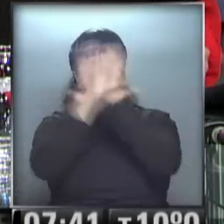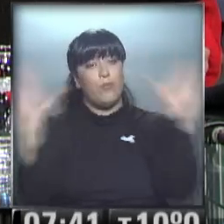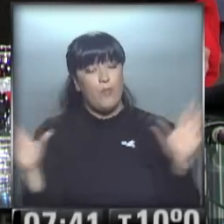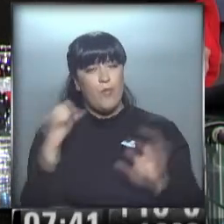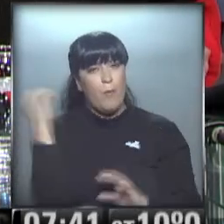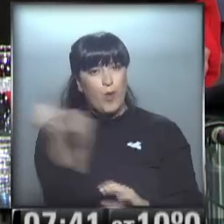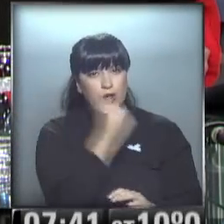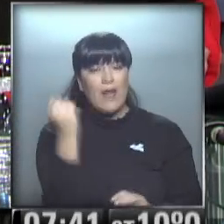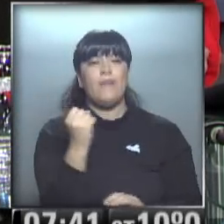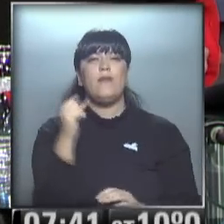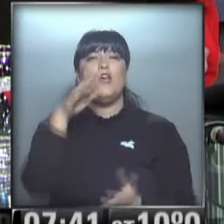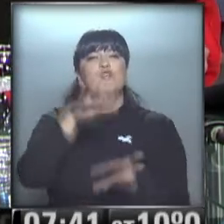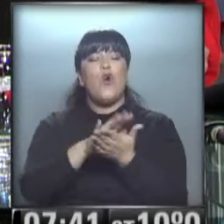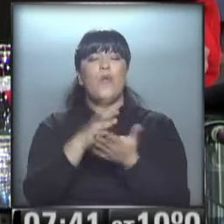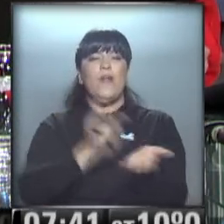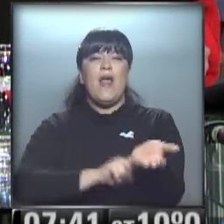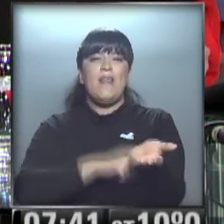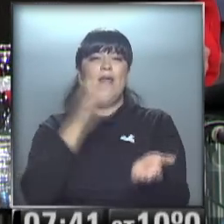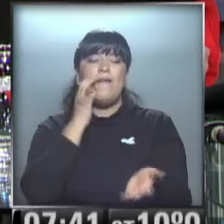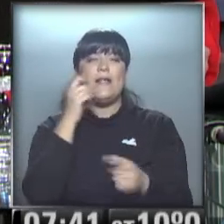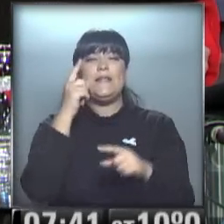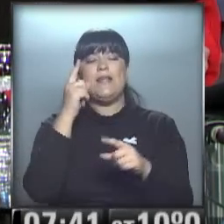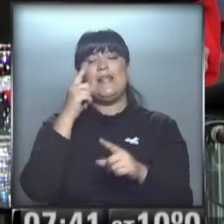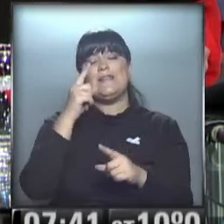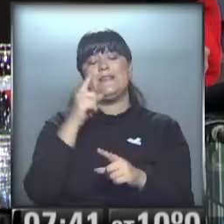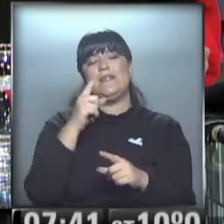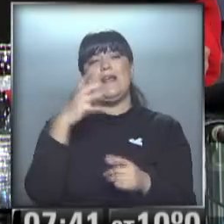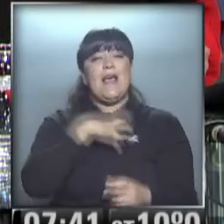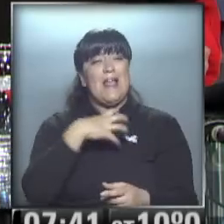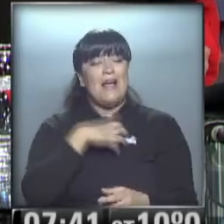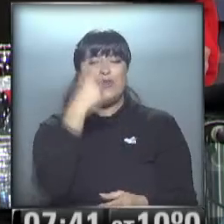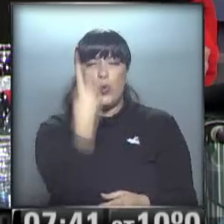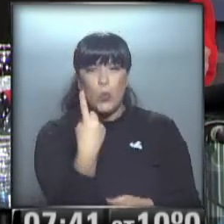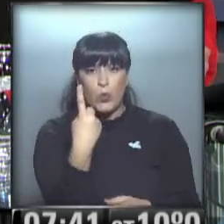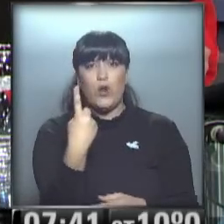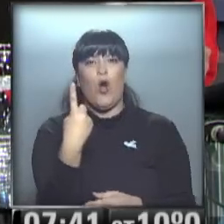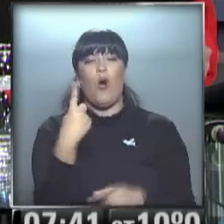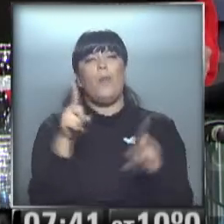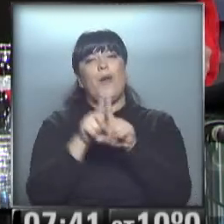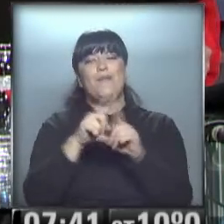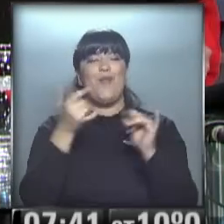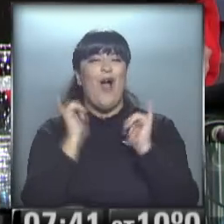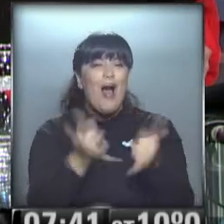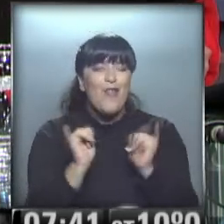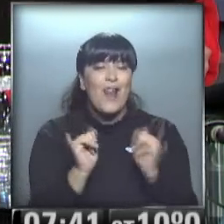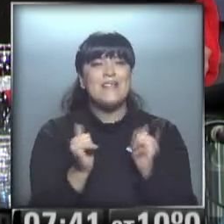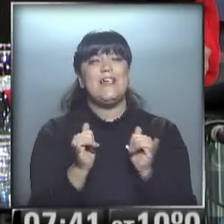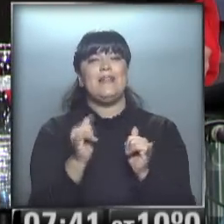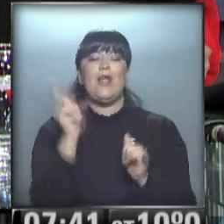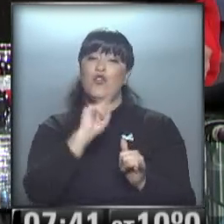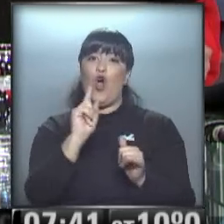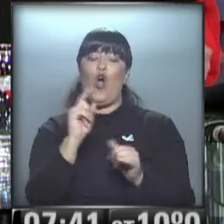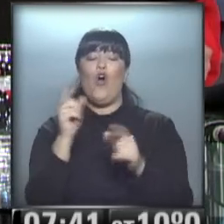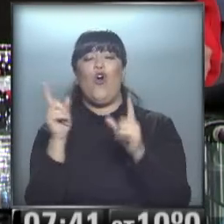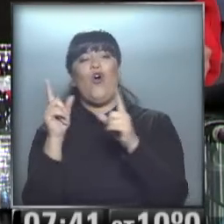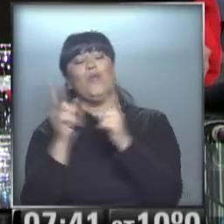de la diabetes tipo 1, la que se adquiere cuando uno es chico, la adolescencia, no de la diabetes tipo 2,